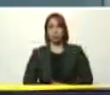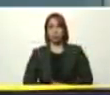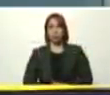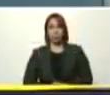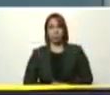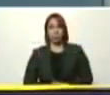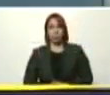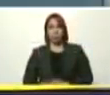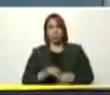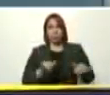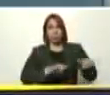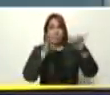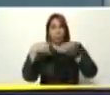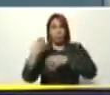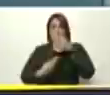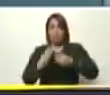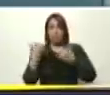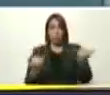Así lo hicimos ahora,